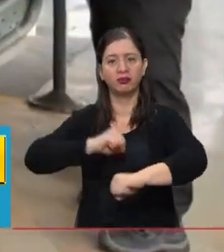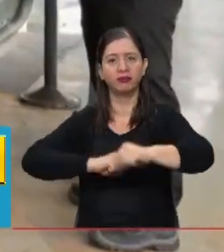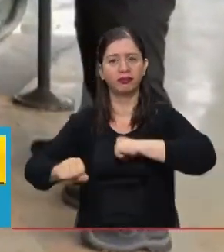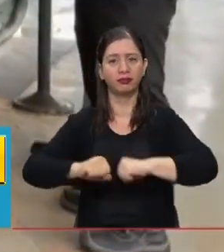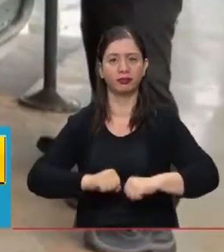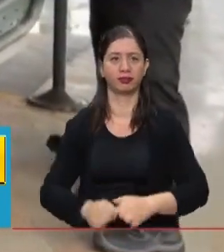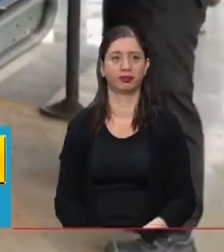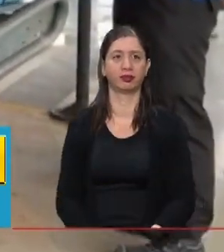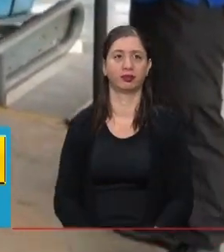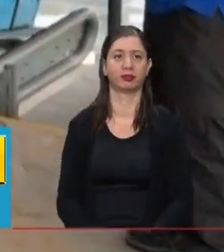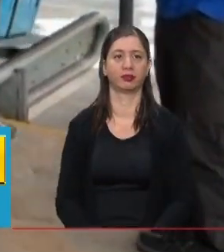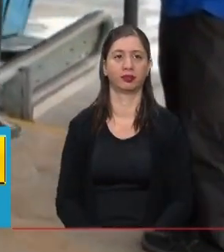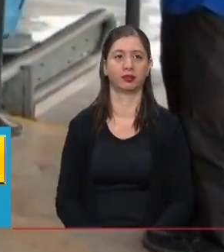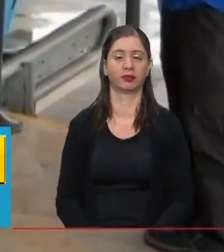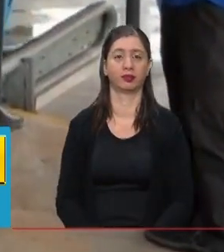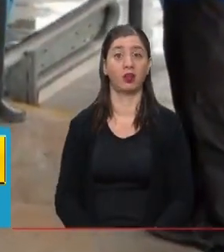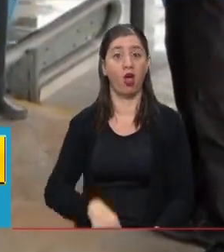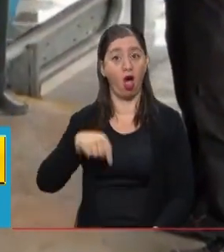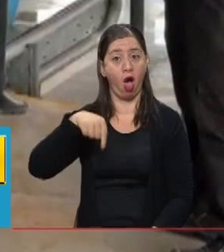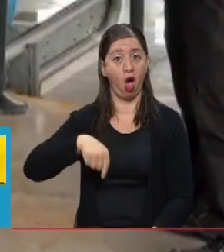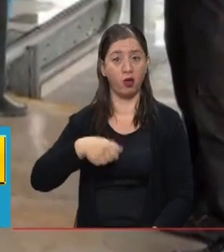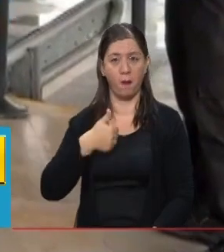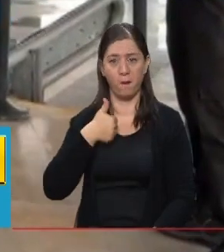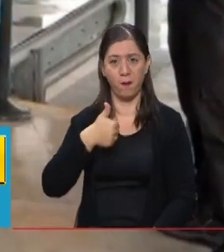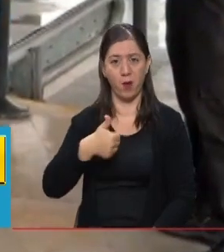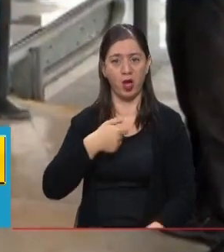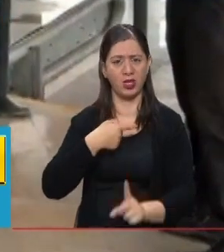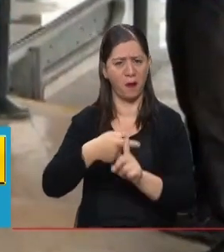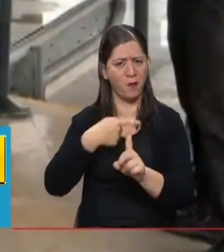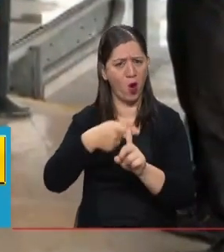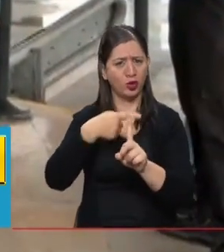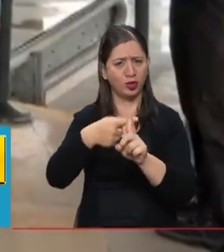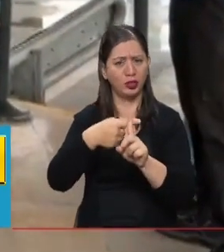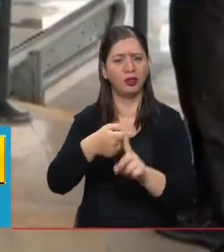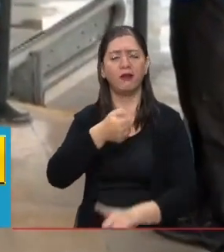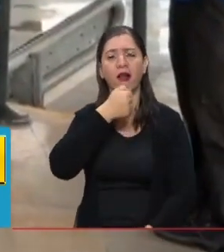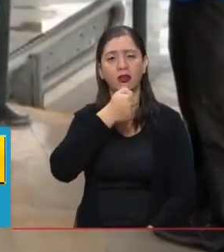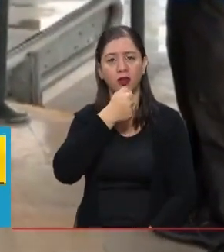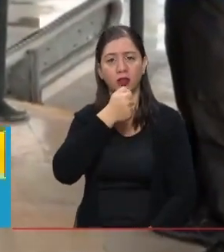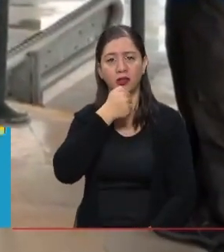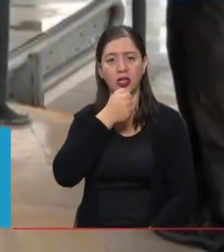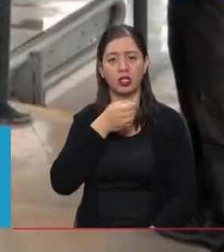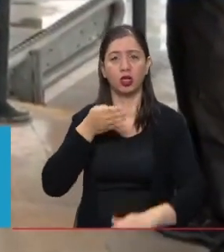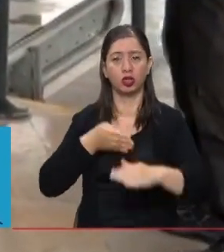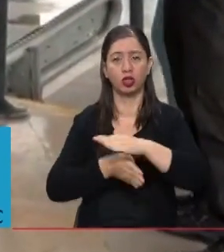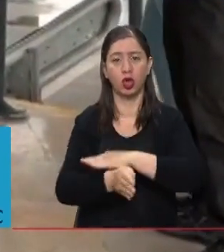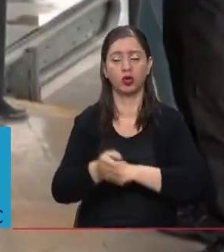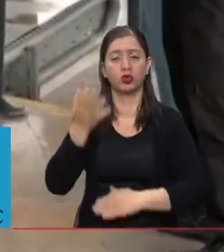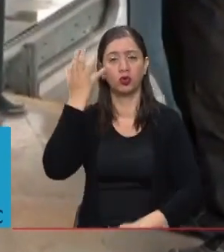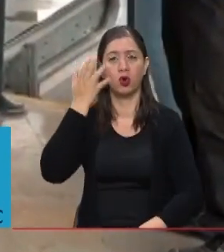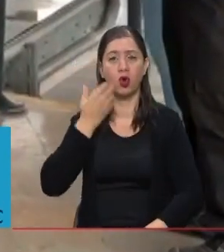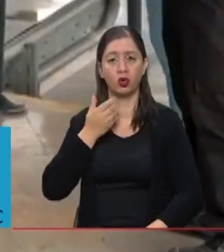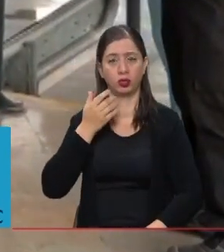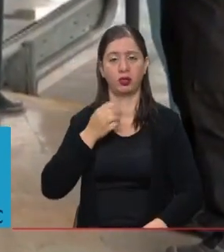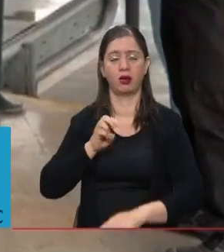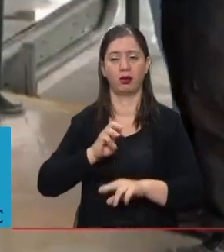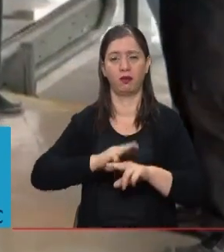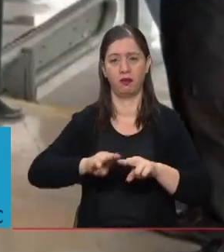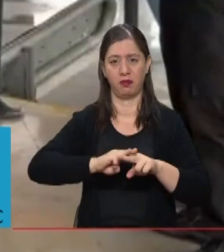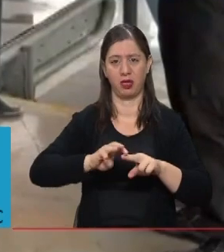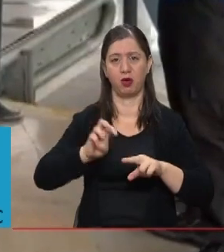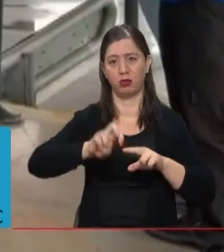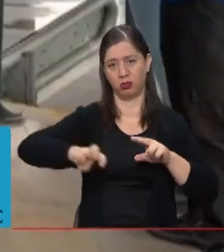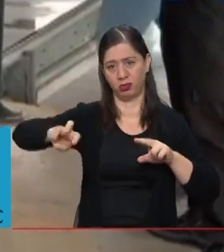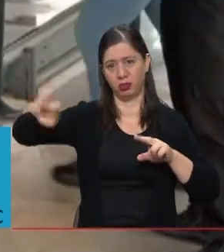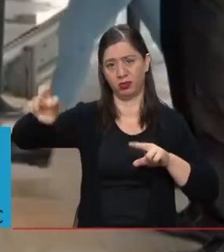ciudad. Bueno, hoy tenemos una noticia muy positiva para Cali, para los usuarios del Miocable, en especial la Comuna 20. Se ha